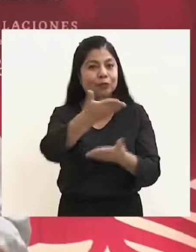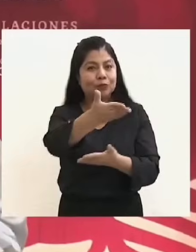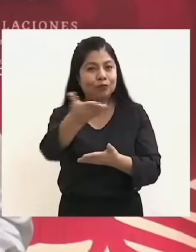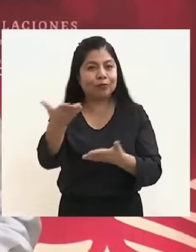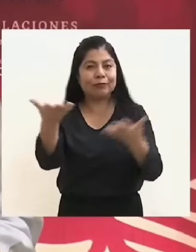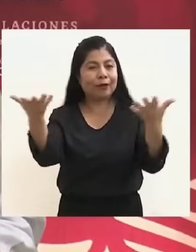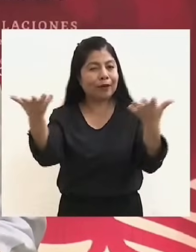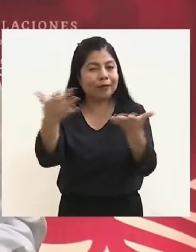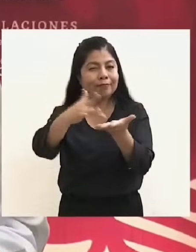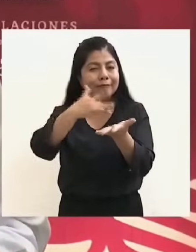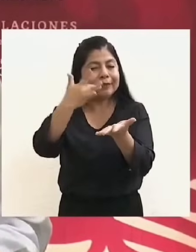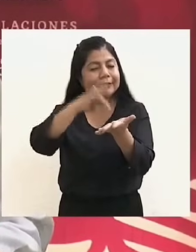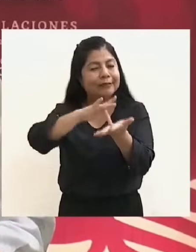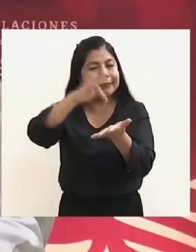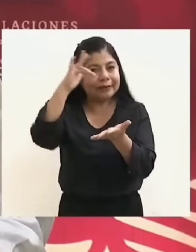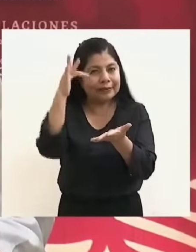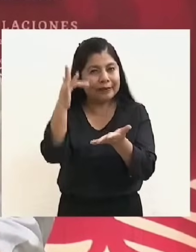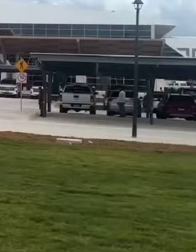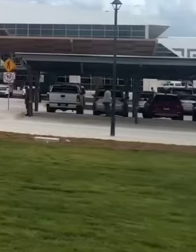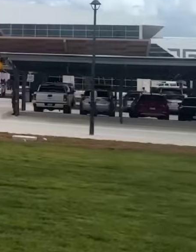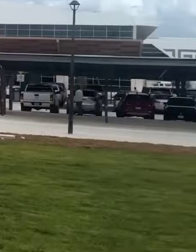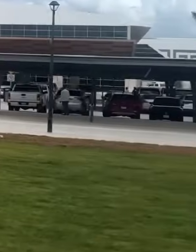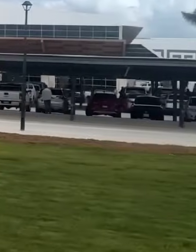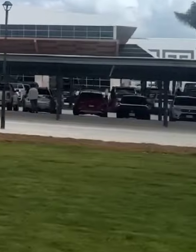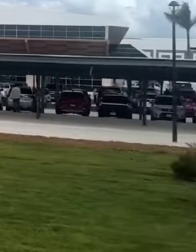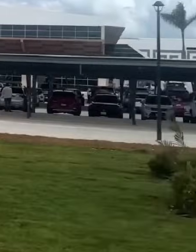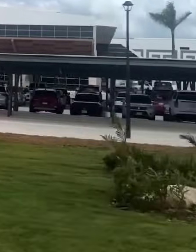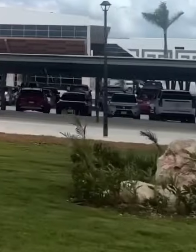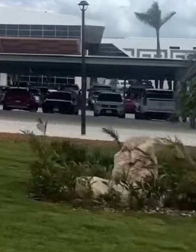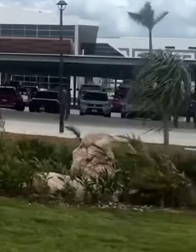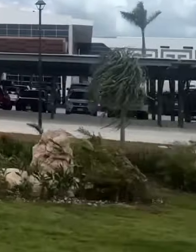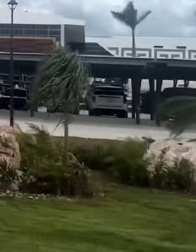Muchas gracias de todo corazón, muchas gracias.